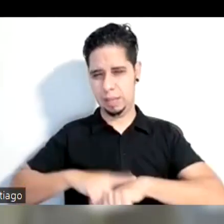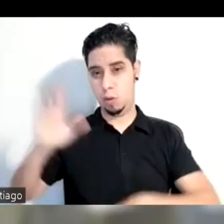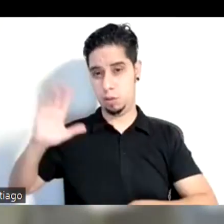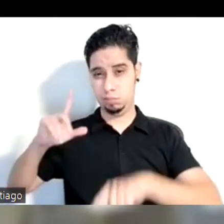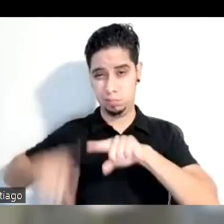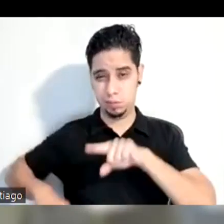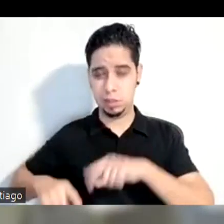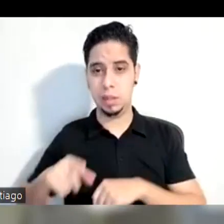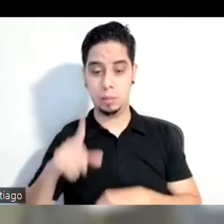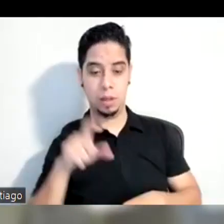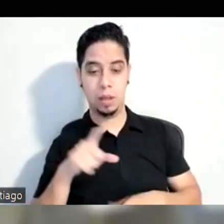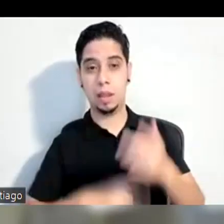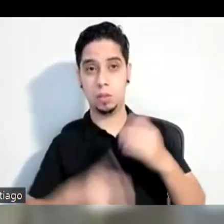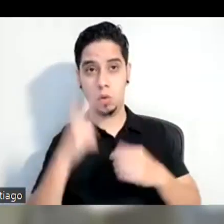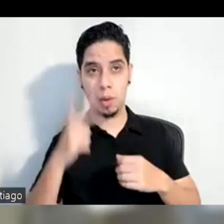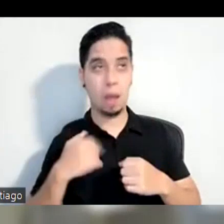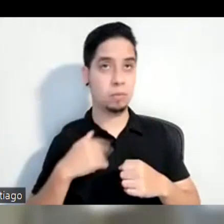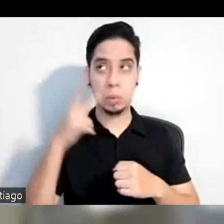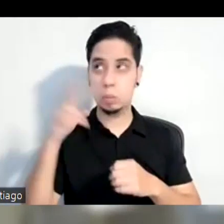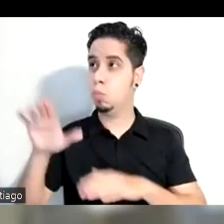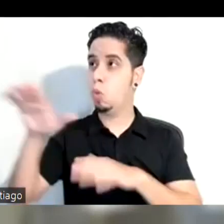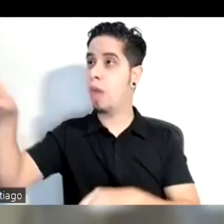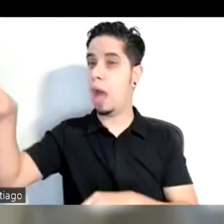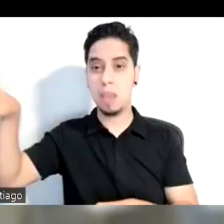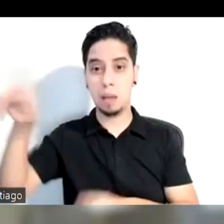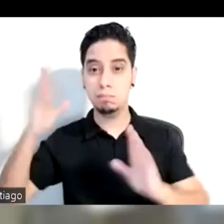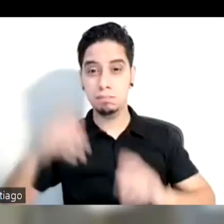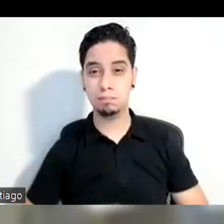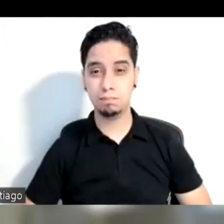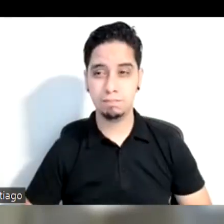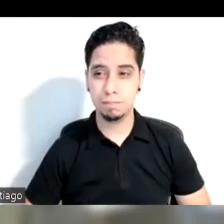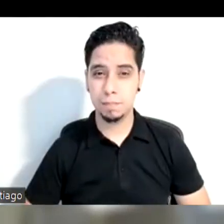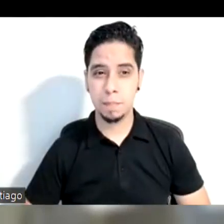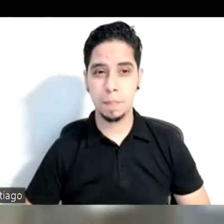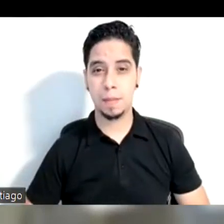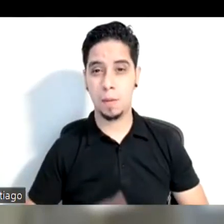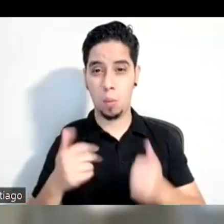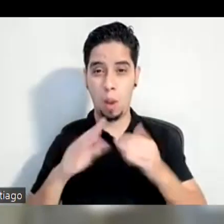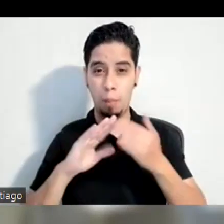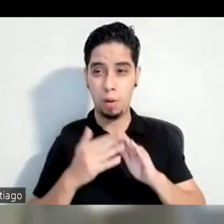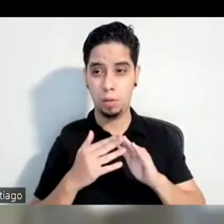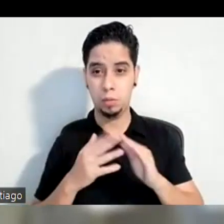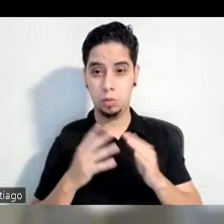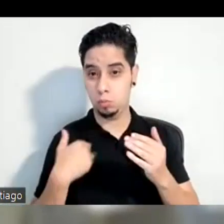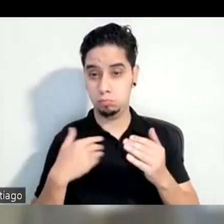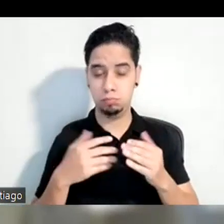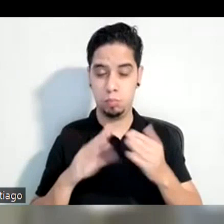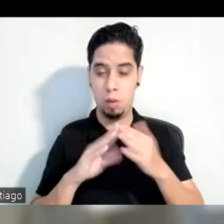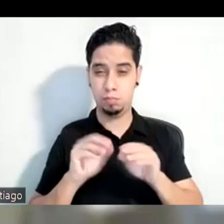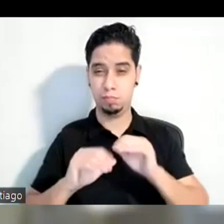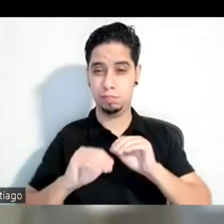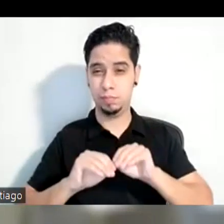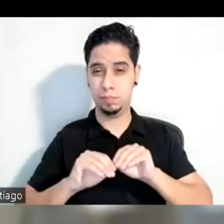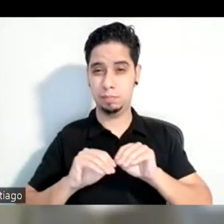ve? Oye, veo montaña al frente, al lado, a la derecha. ¿Y qué pueblo es? Bueno, está el pueblo. ¿Y qué